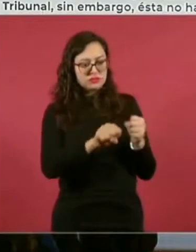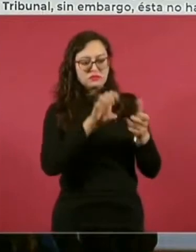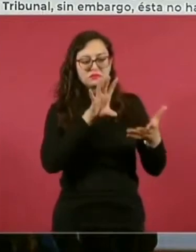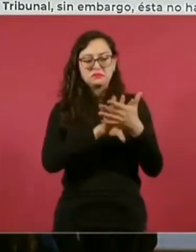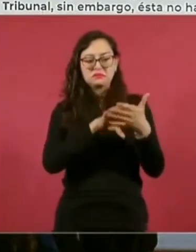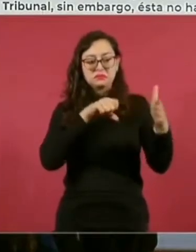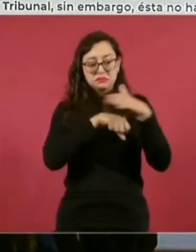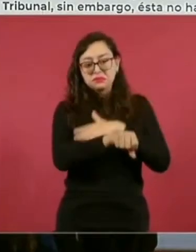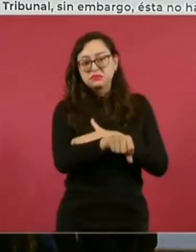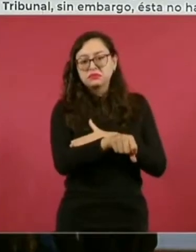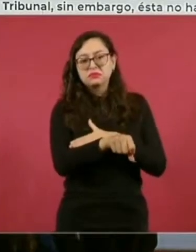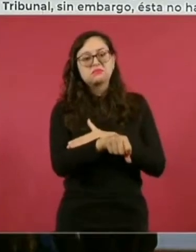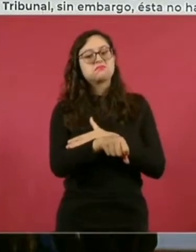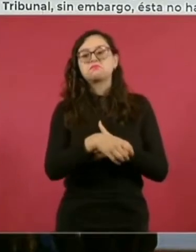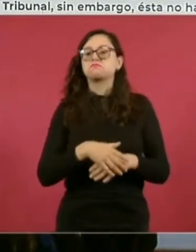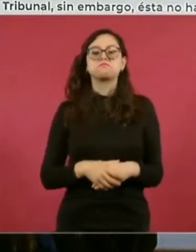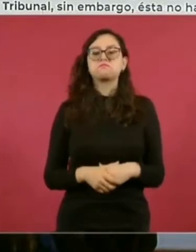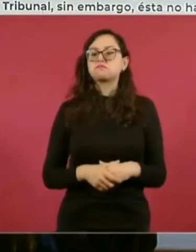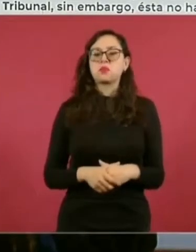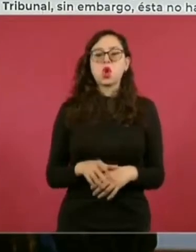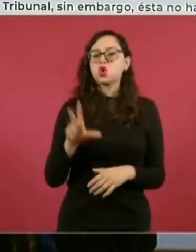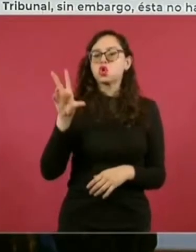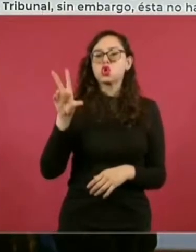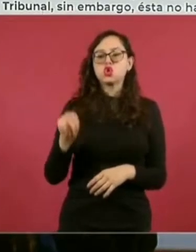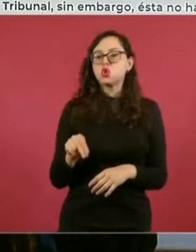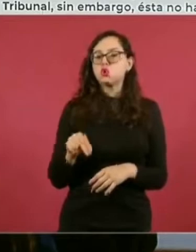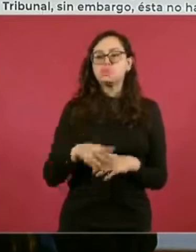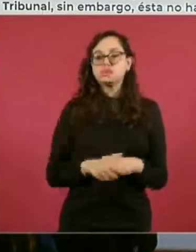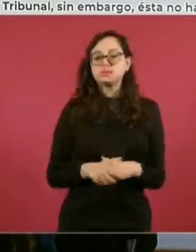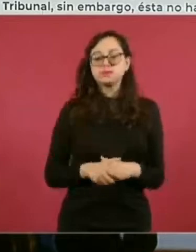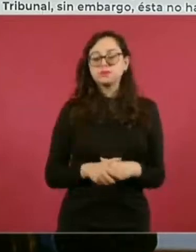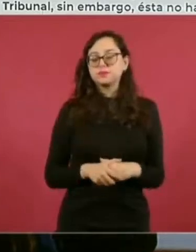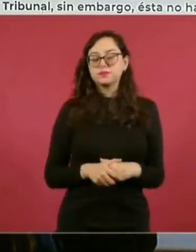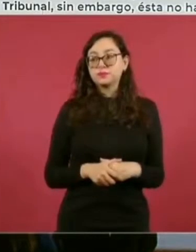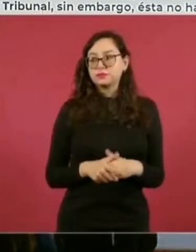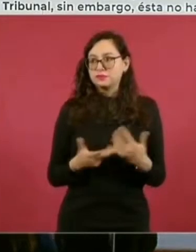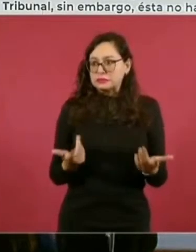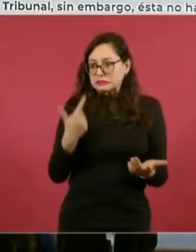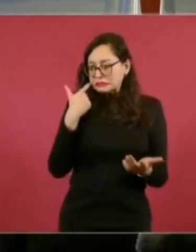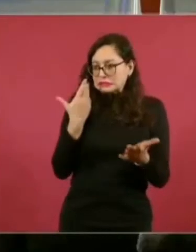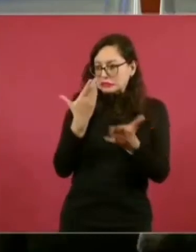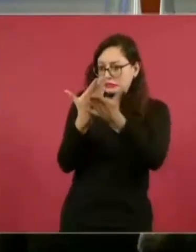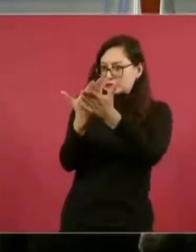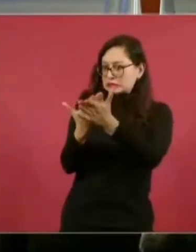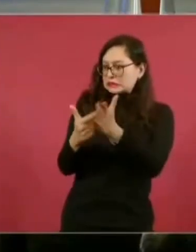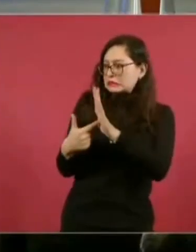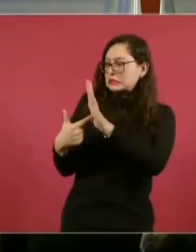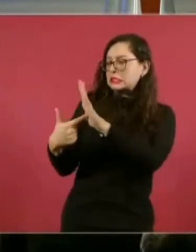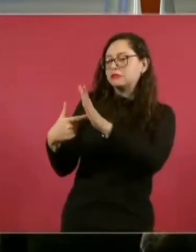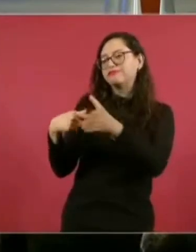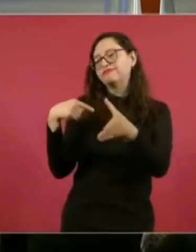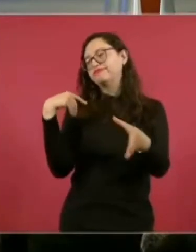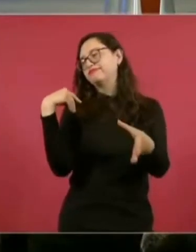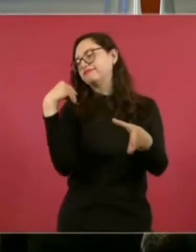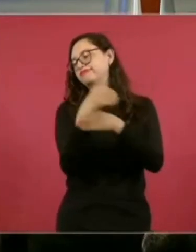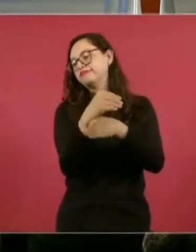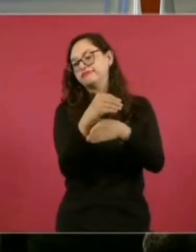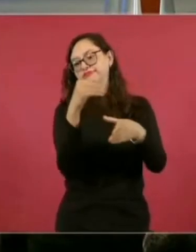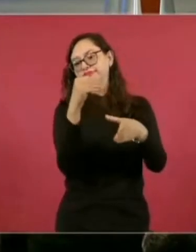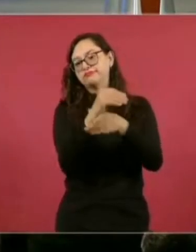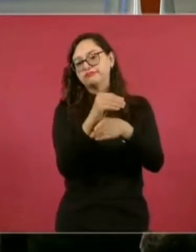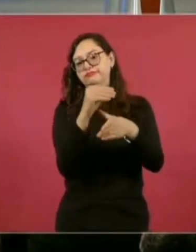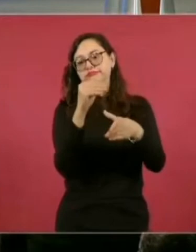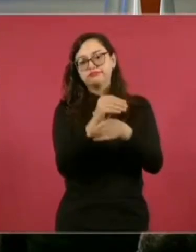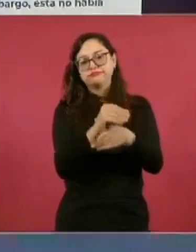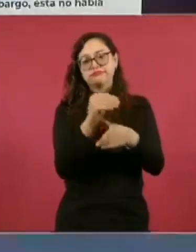Sánchez Ortega porque obviamente no estudió ni fueron valoradas las pruebas del